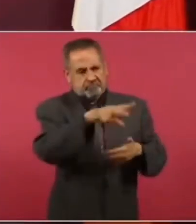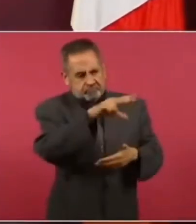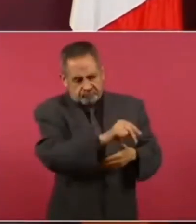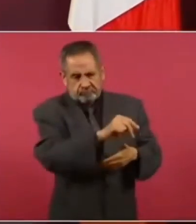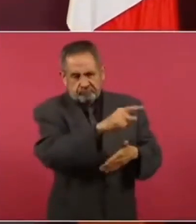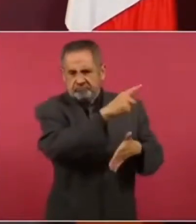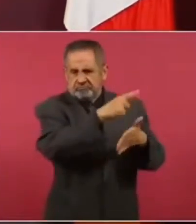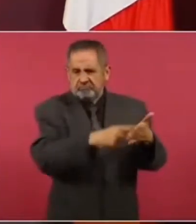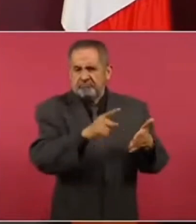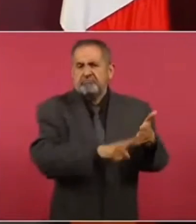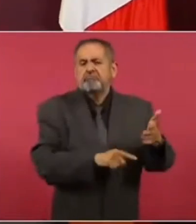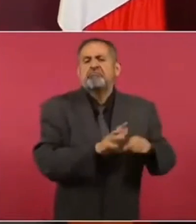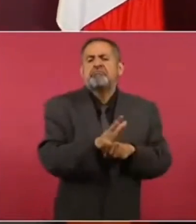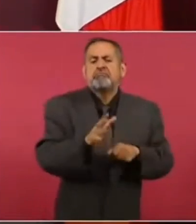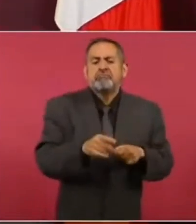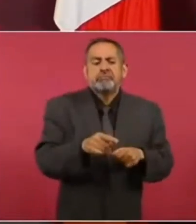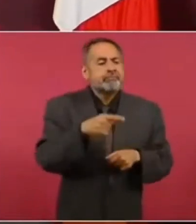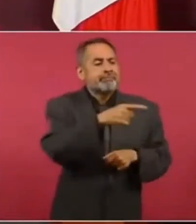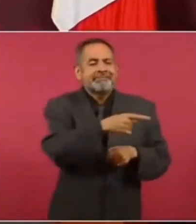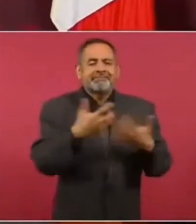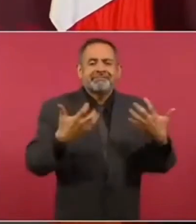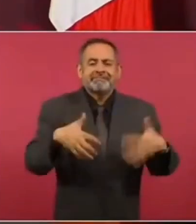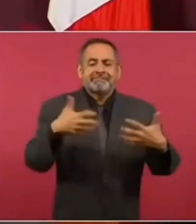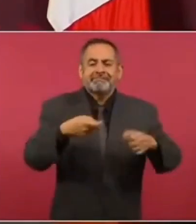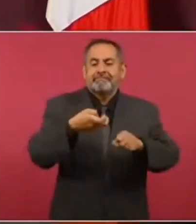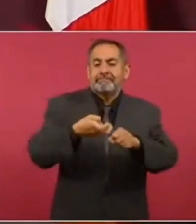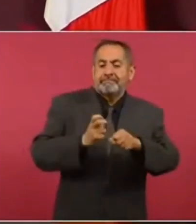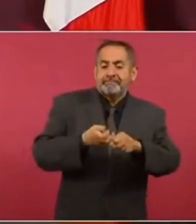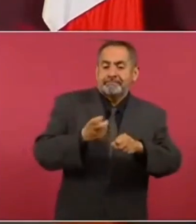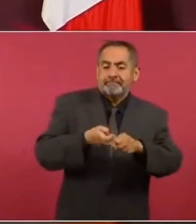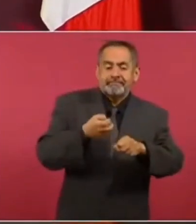de la cervecera